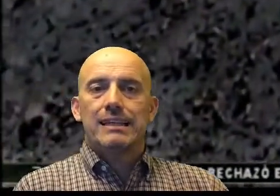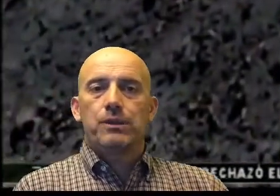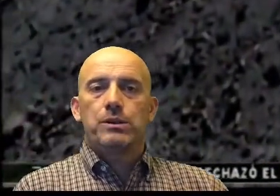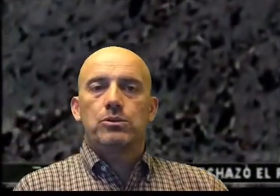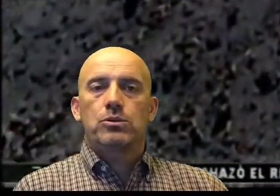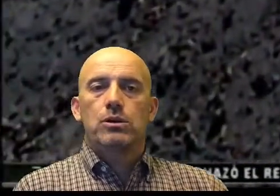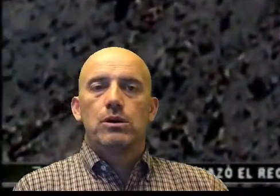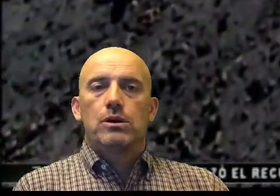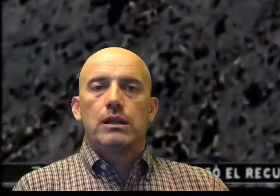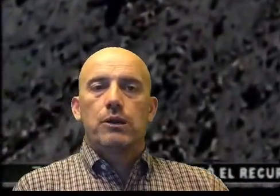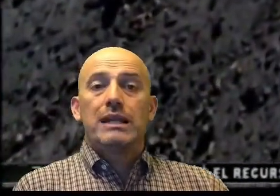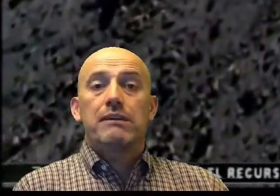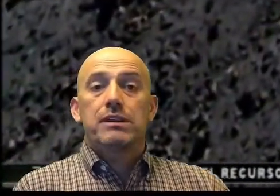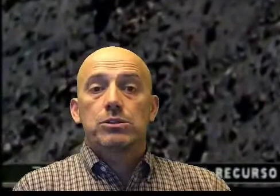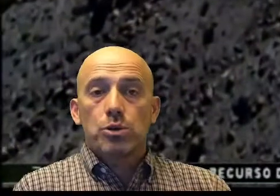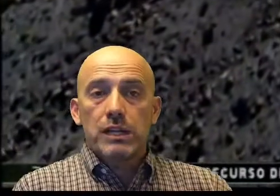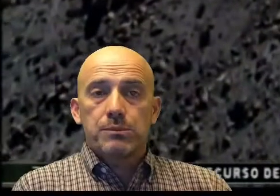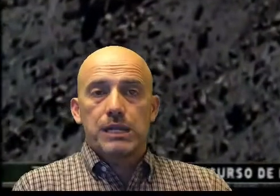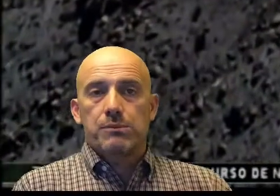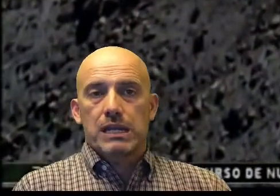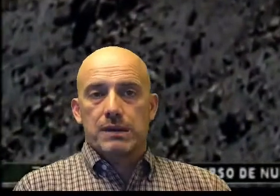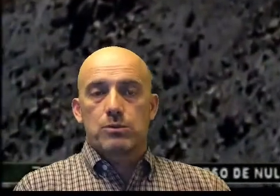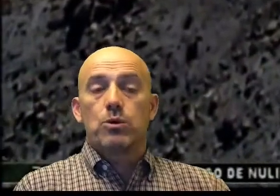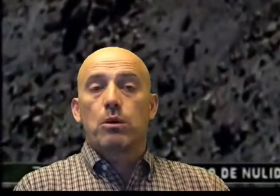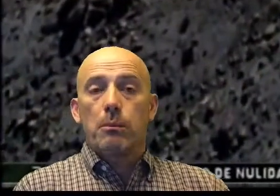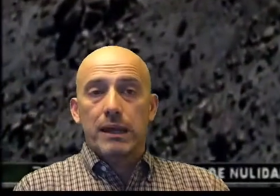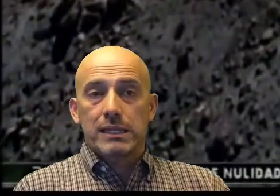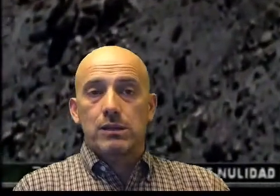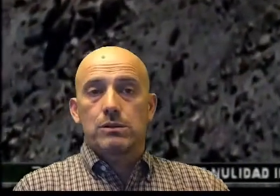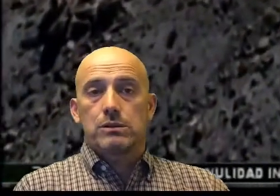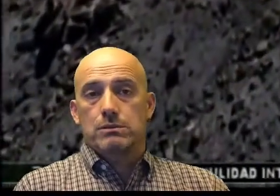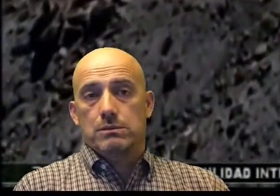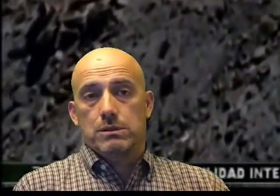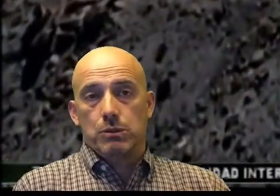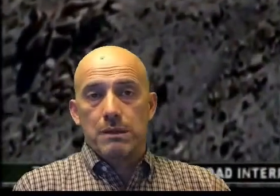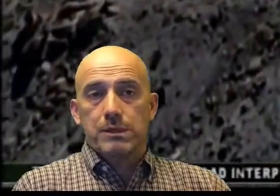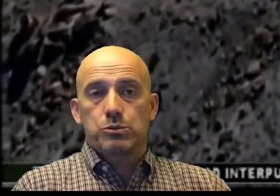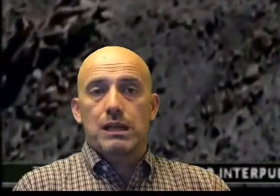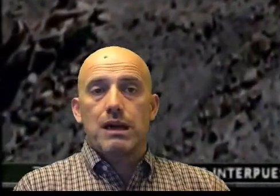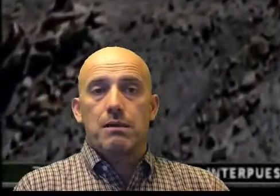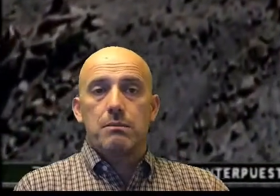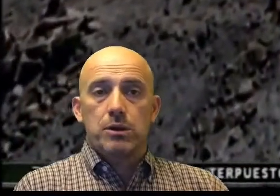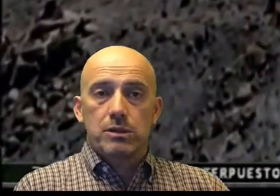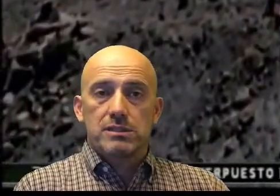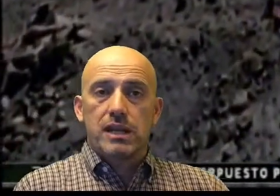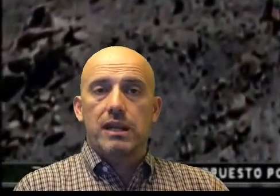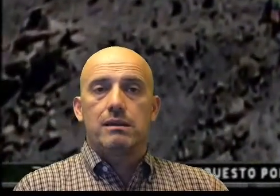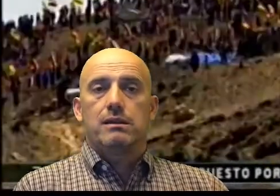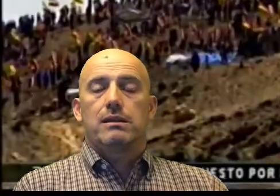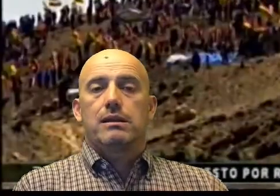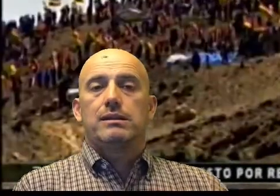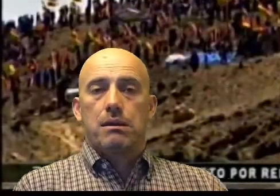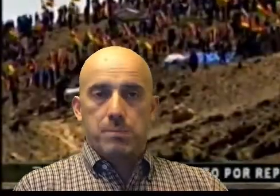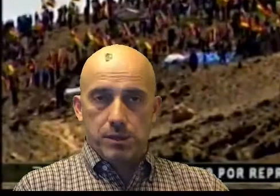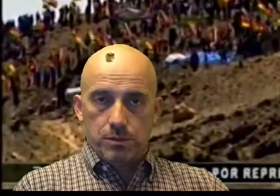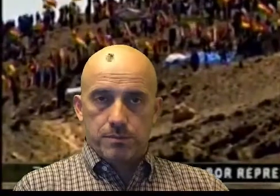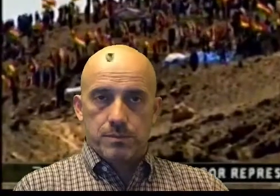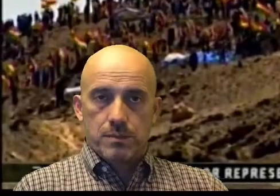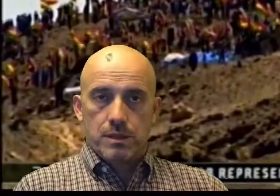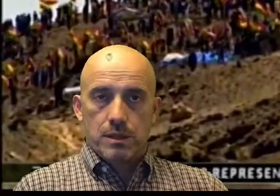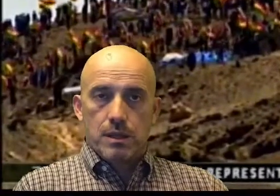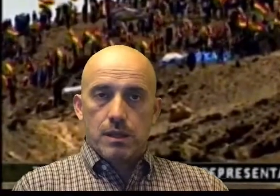ese es el único la única victoria podríamos llamar un combate de una patrulla menor chilena en